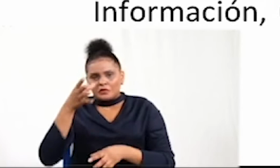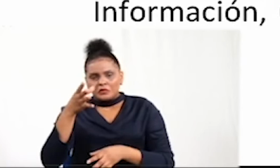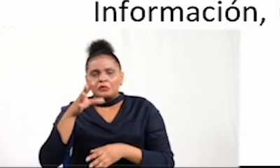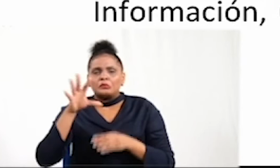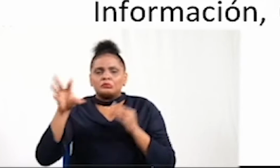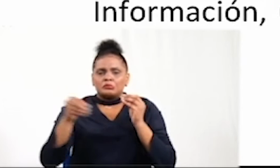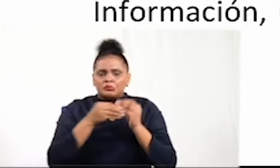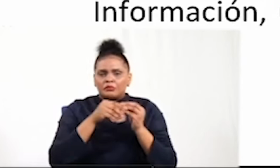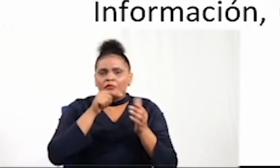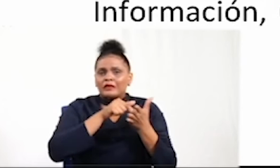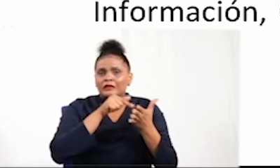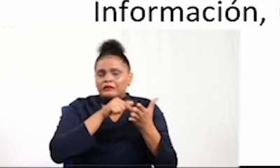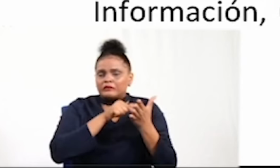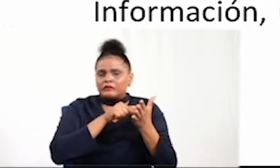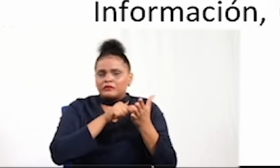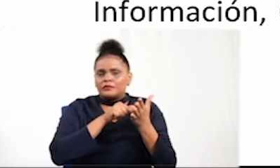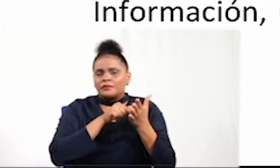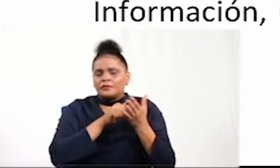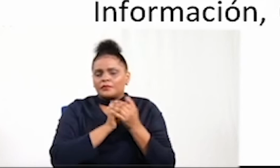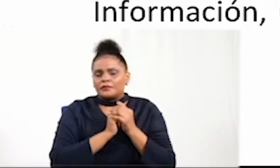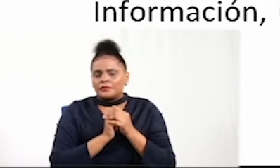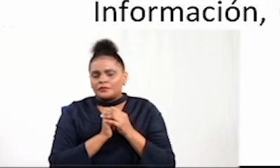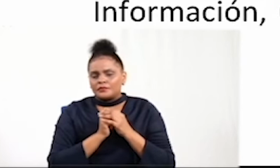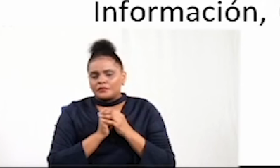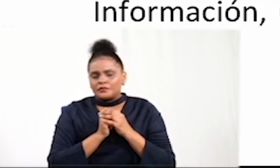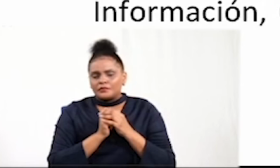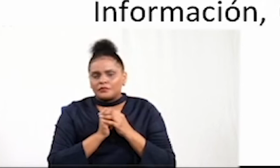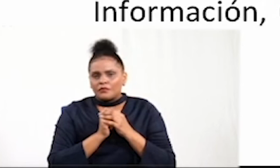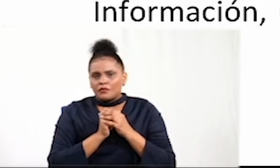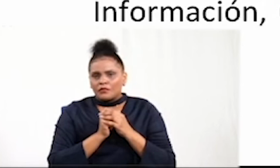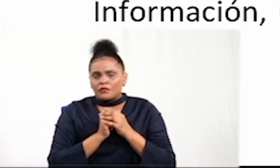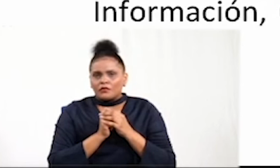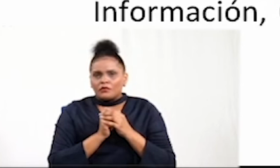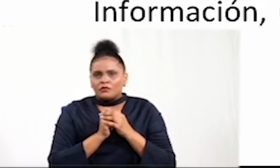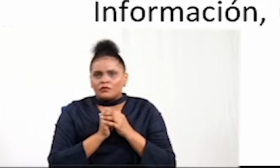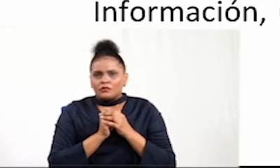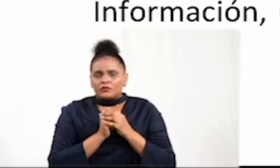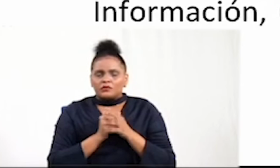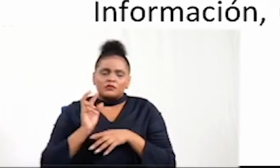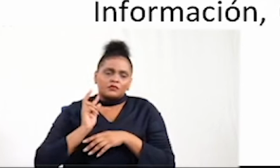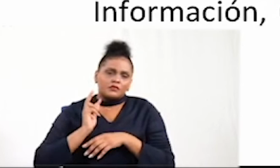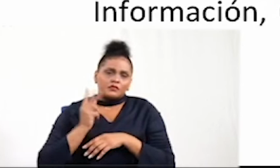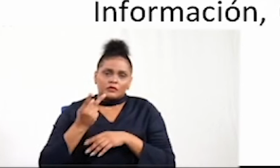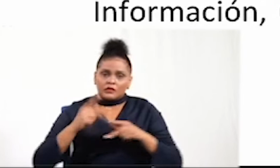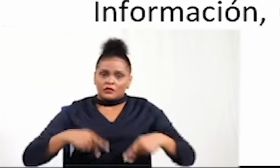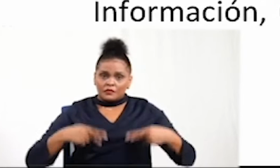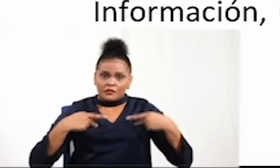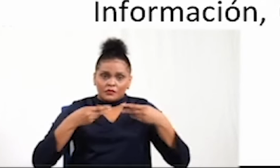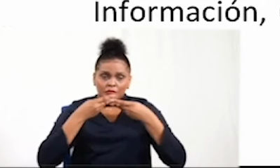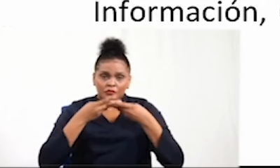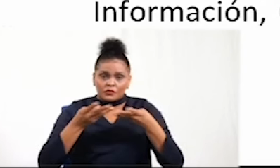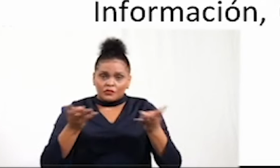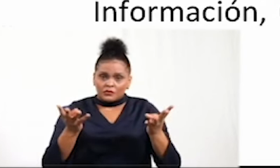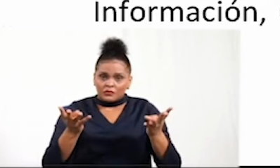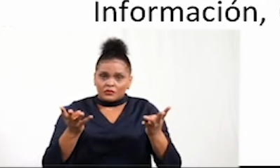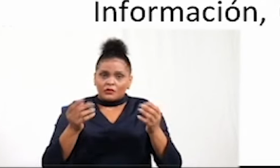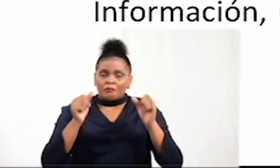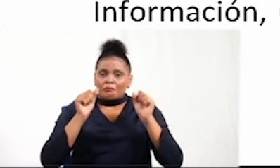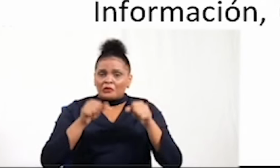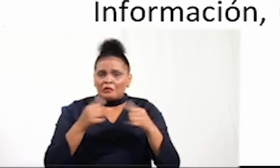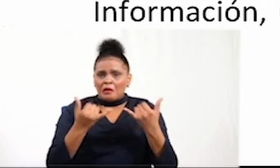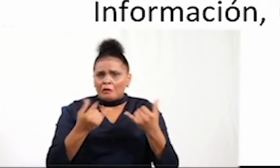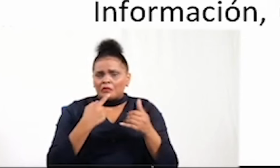se ha calculado un nuevo valor para el índice de paridad política que todavía no lo puedo anunciar solamente